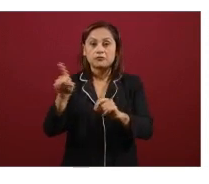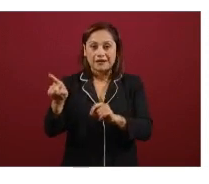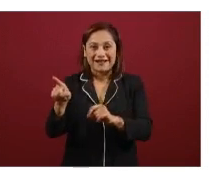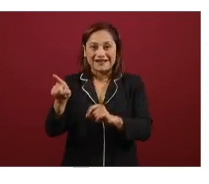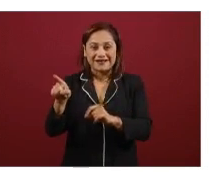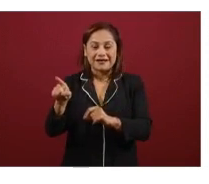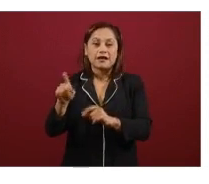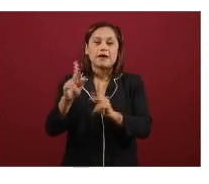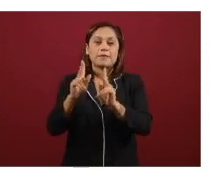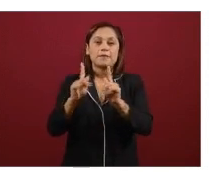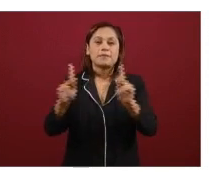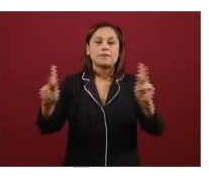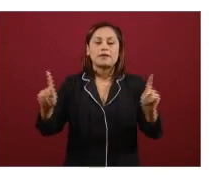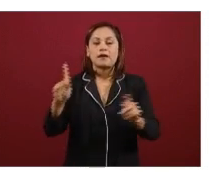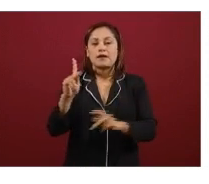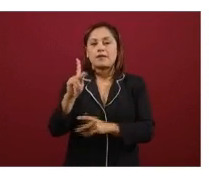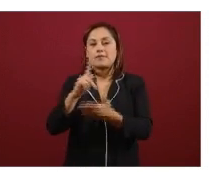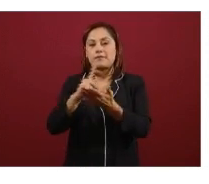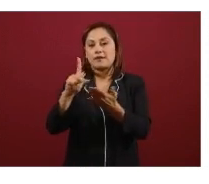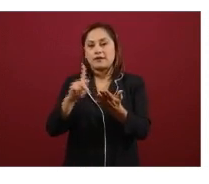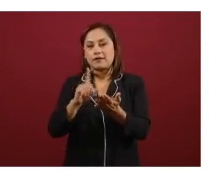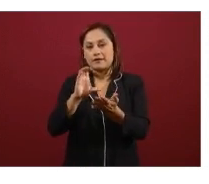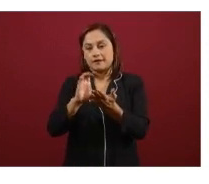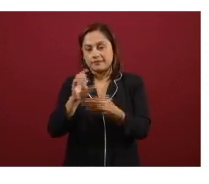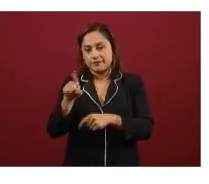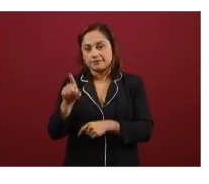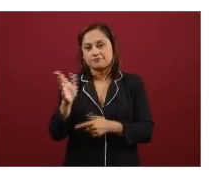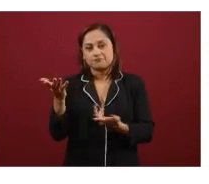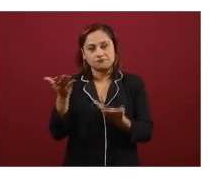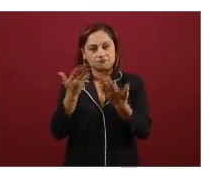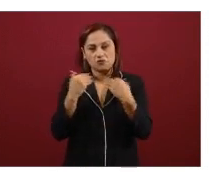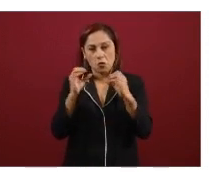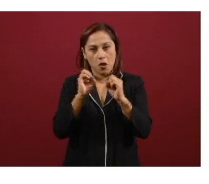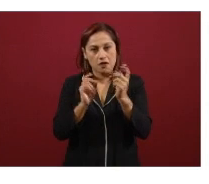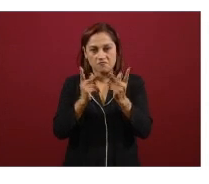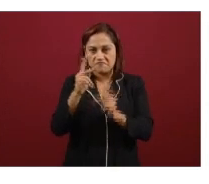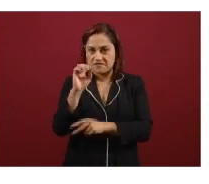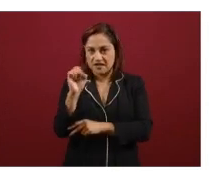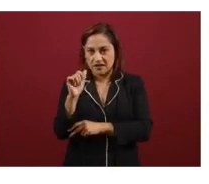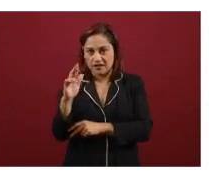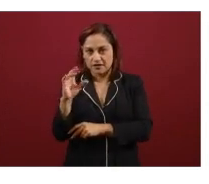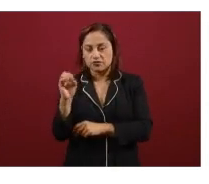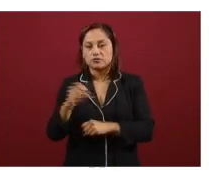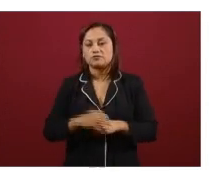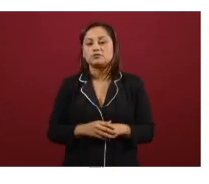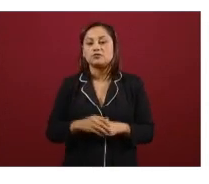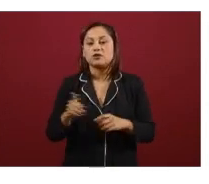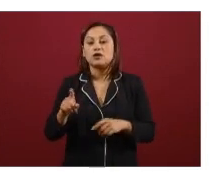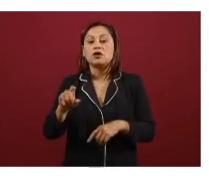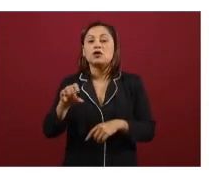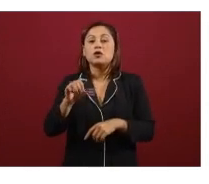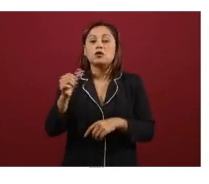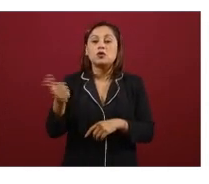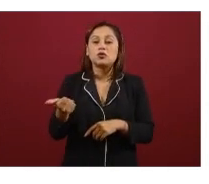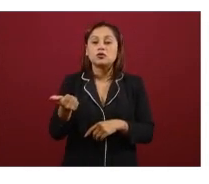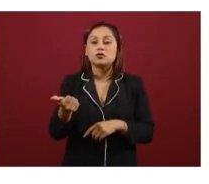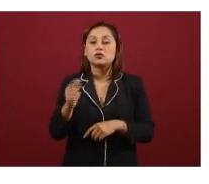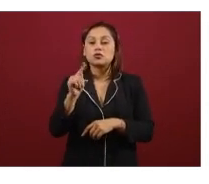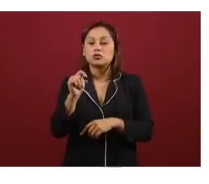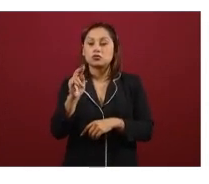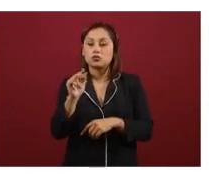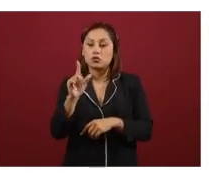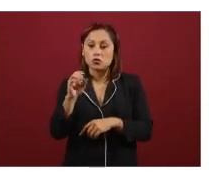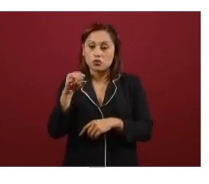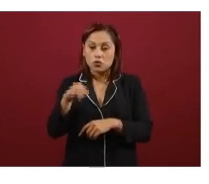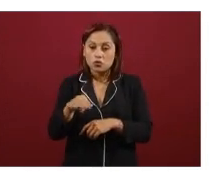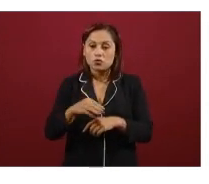Carmen. No hay sargazo. La que sigue, Tulum. Ahí sí tenemos un